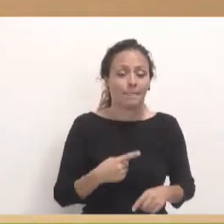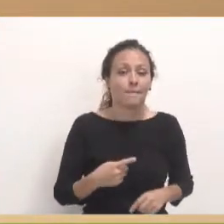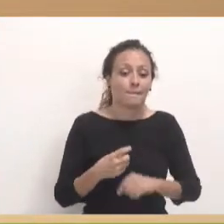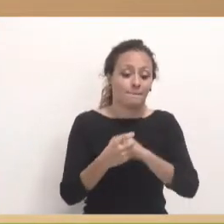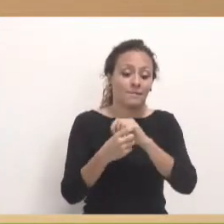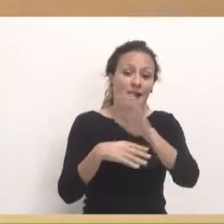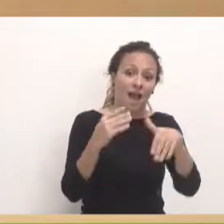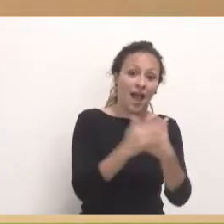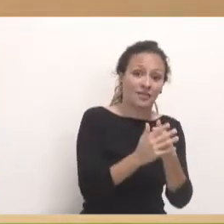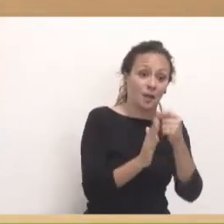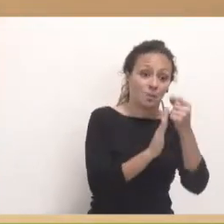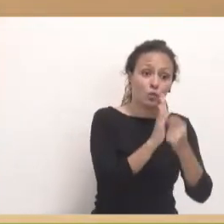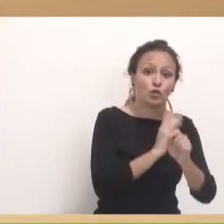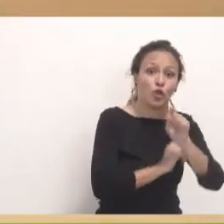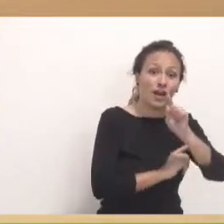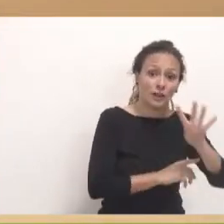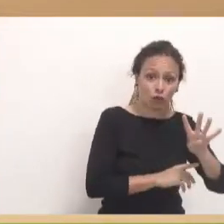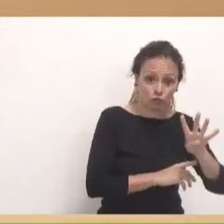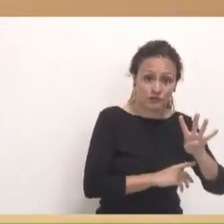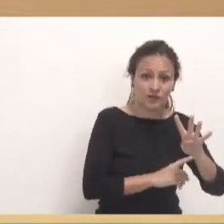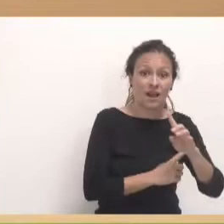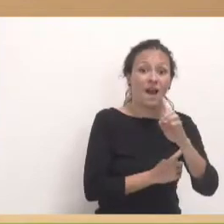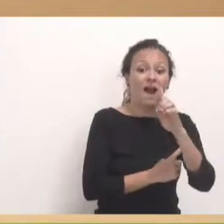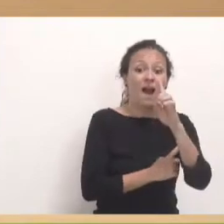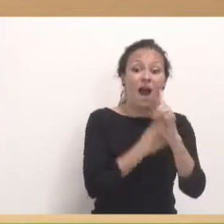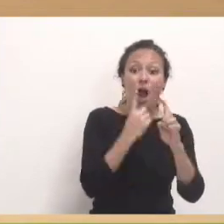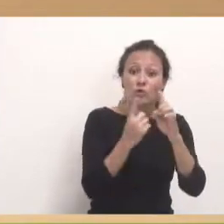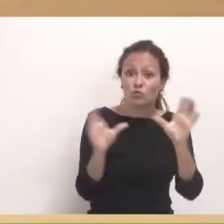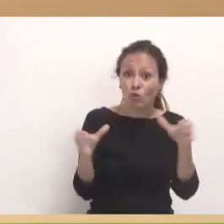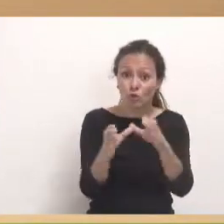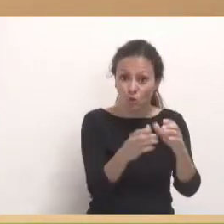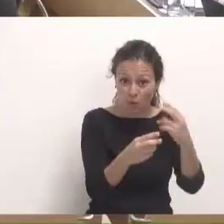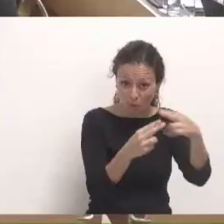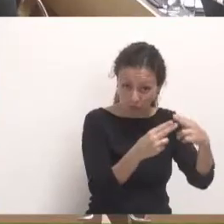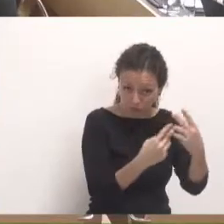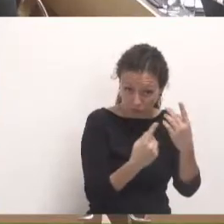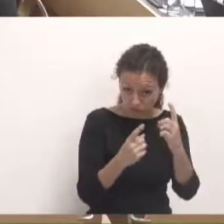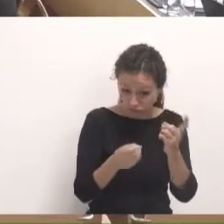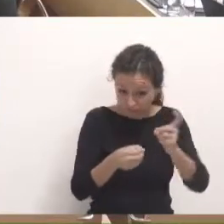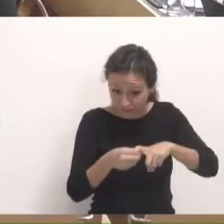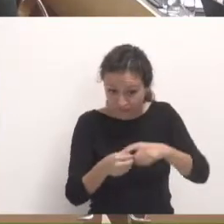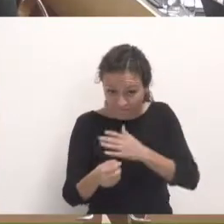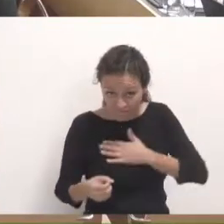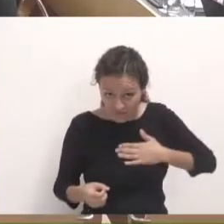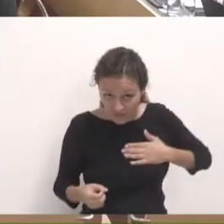al 14. ¿Hay alguna intervención de los grupos en relación con alguno de estos puntos?